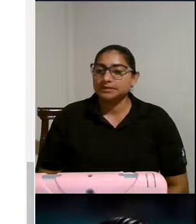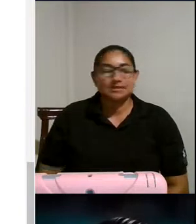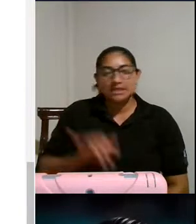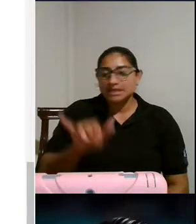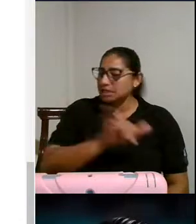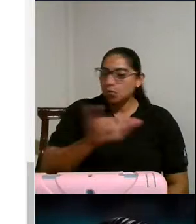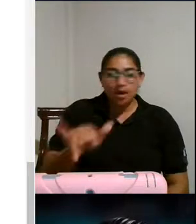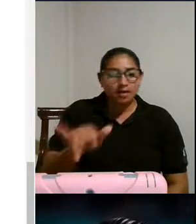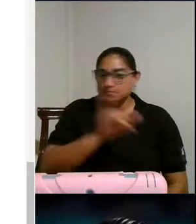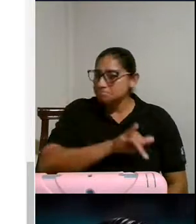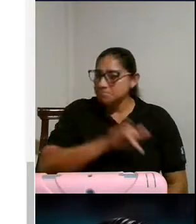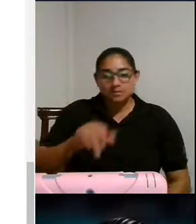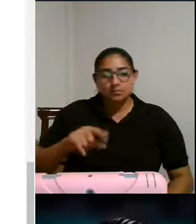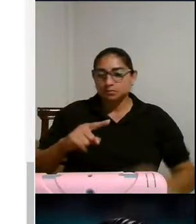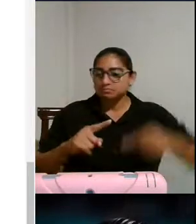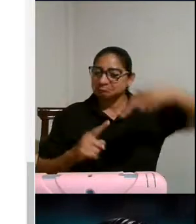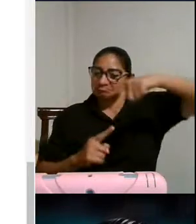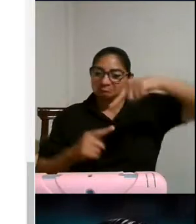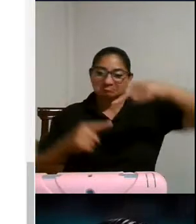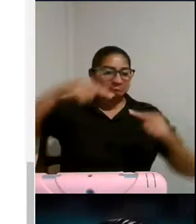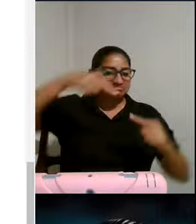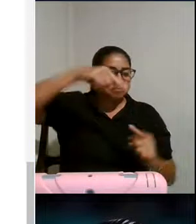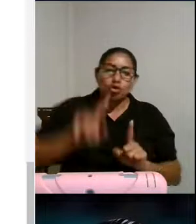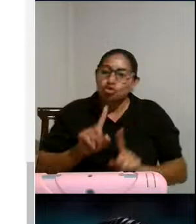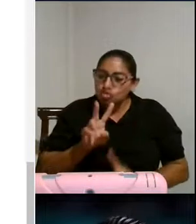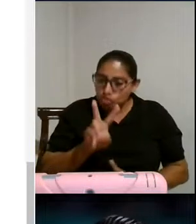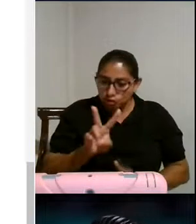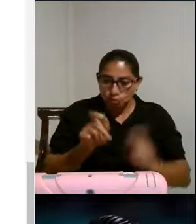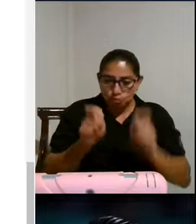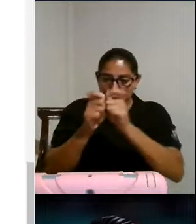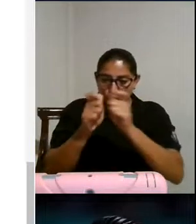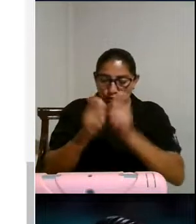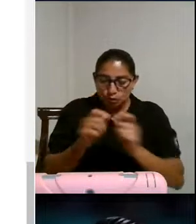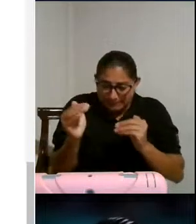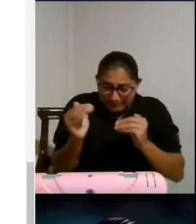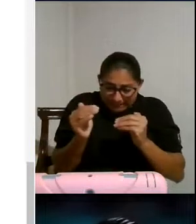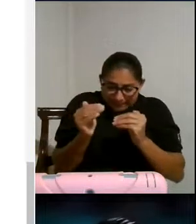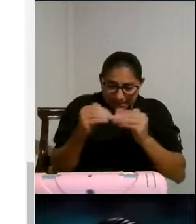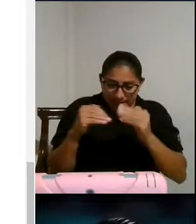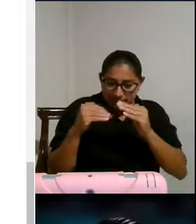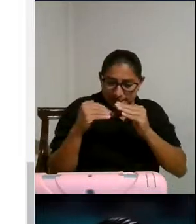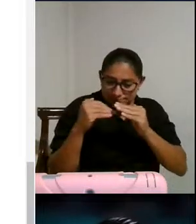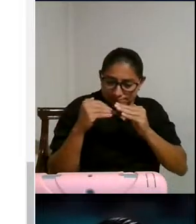lo más posible entre 2 puntos. ¿Ok?